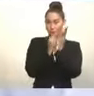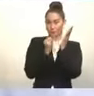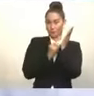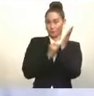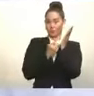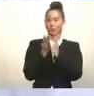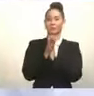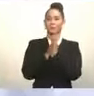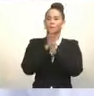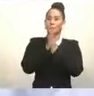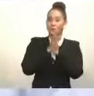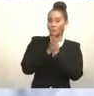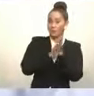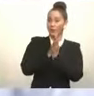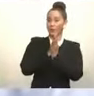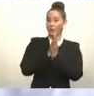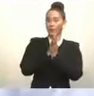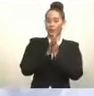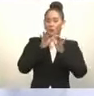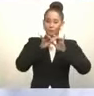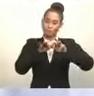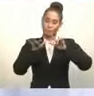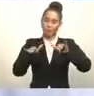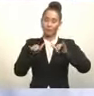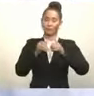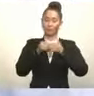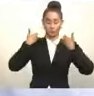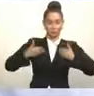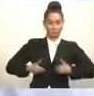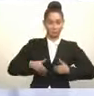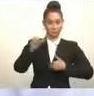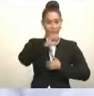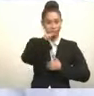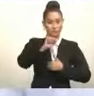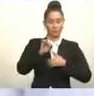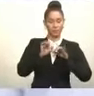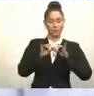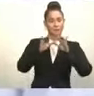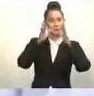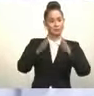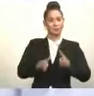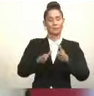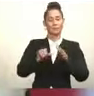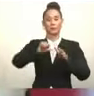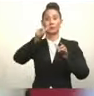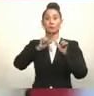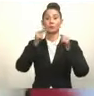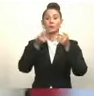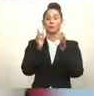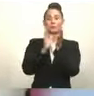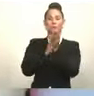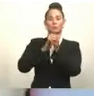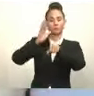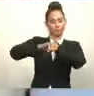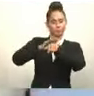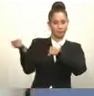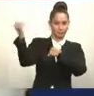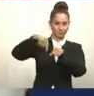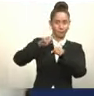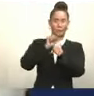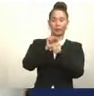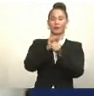gráficos, animadores, editores, vestuaristas, choferes, secretarias, entre otros, han sido llamados a